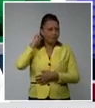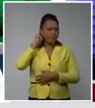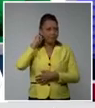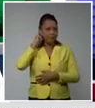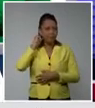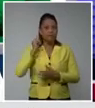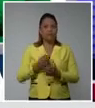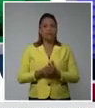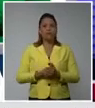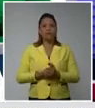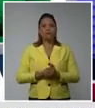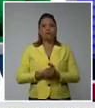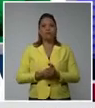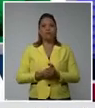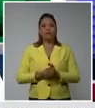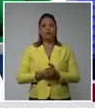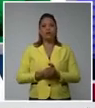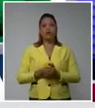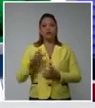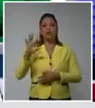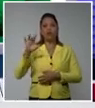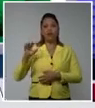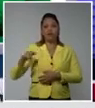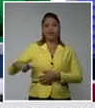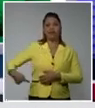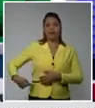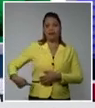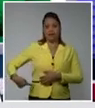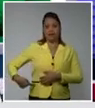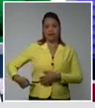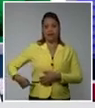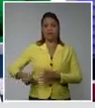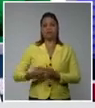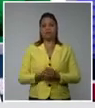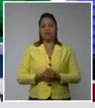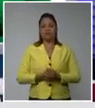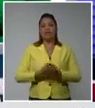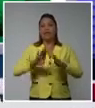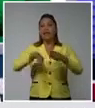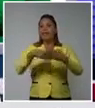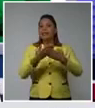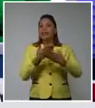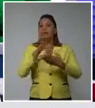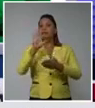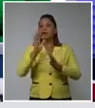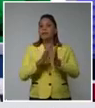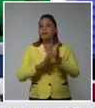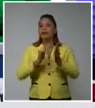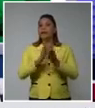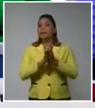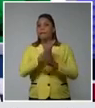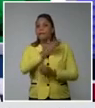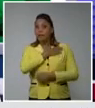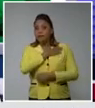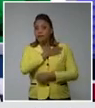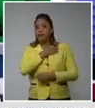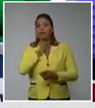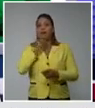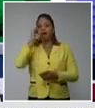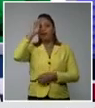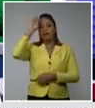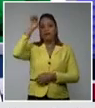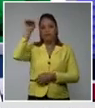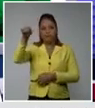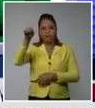tumoración renal y el día 5 de marzo ingresó realmente por